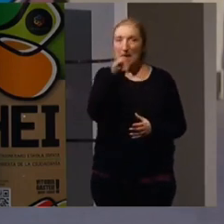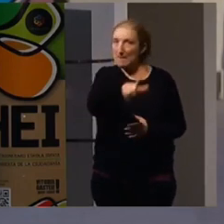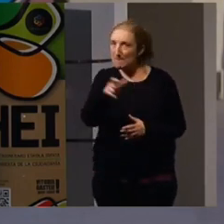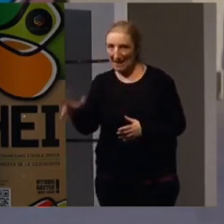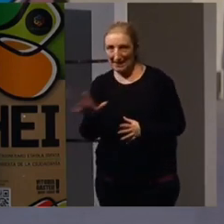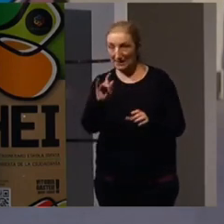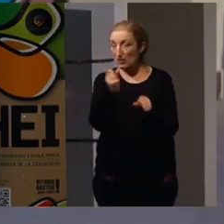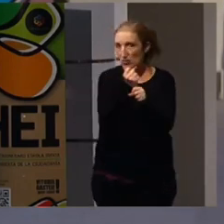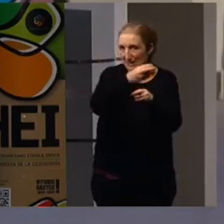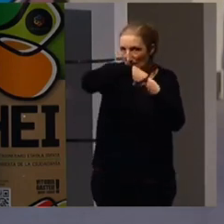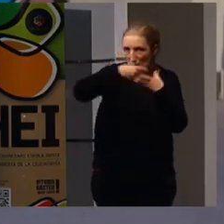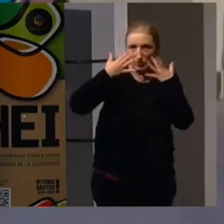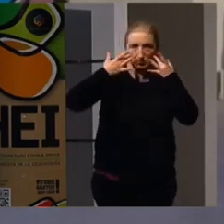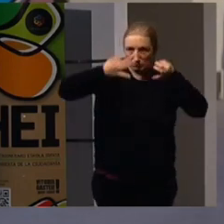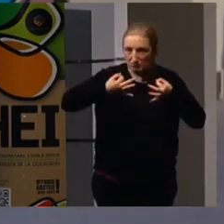pero hay